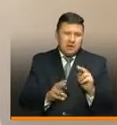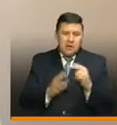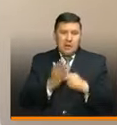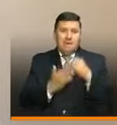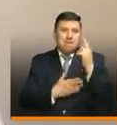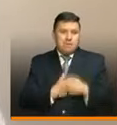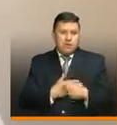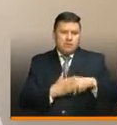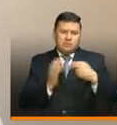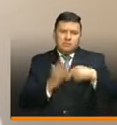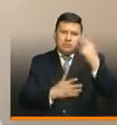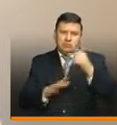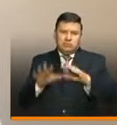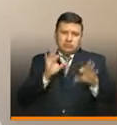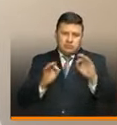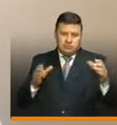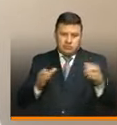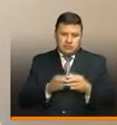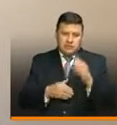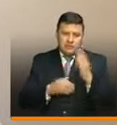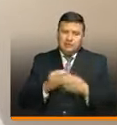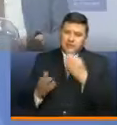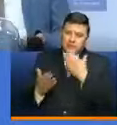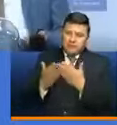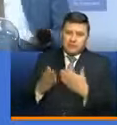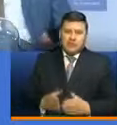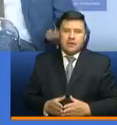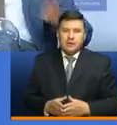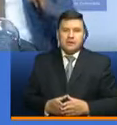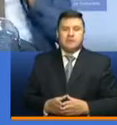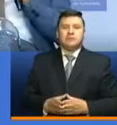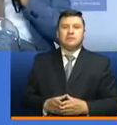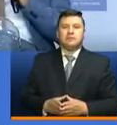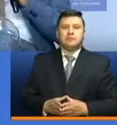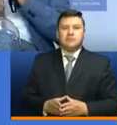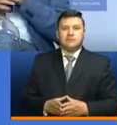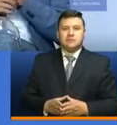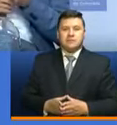proyectos que han sido seleccionados dentro de los finalistas. Muchas gracias.